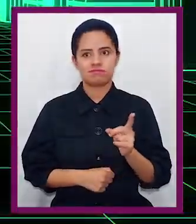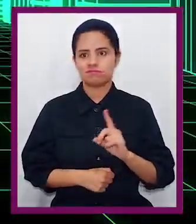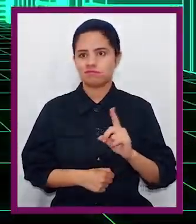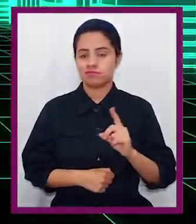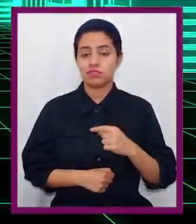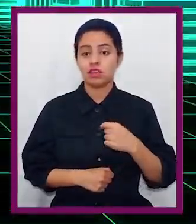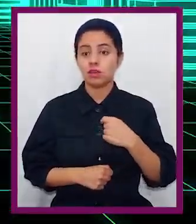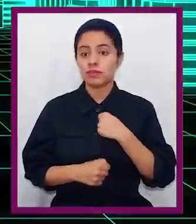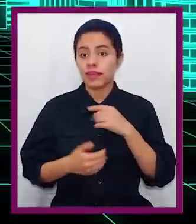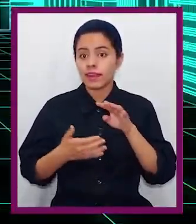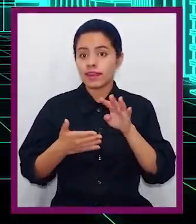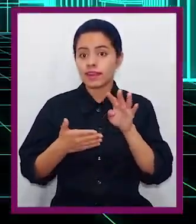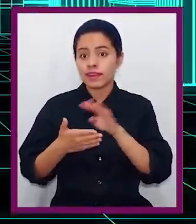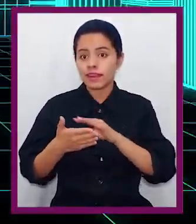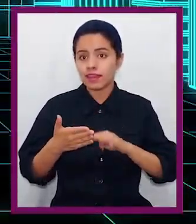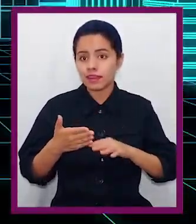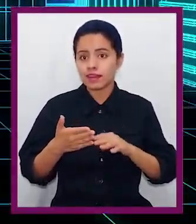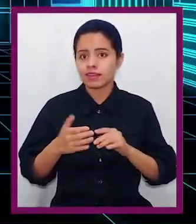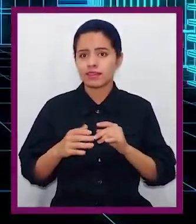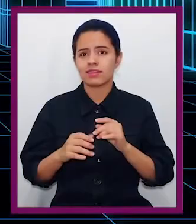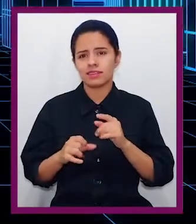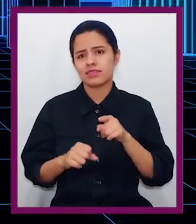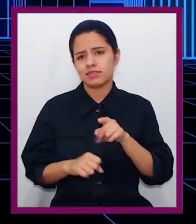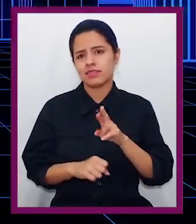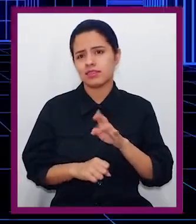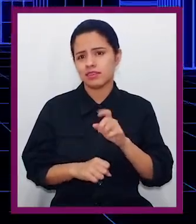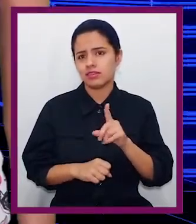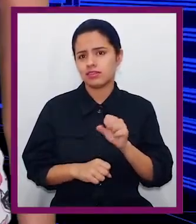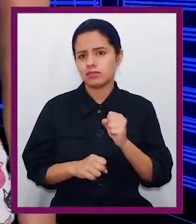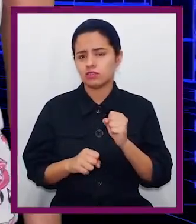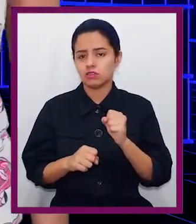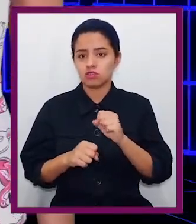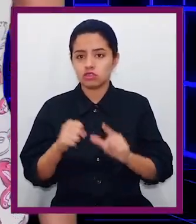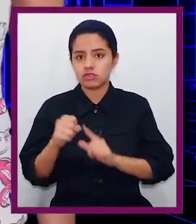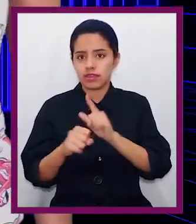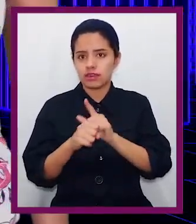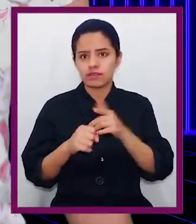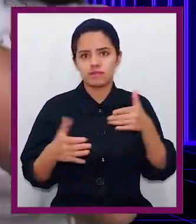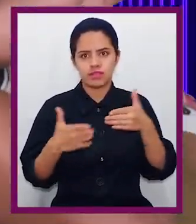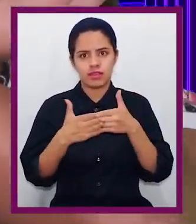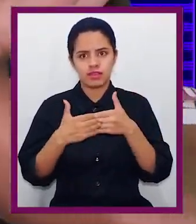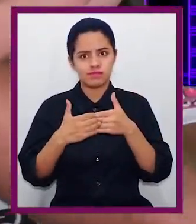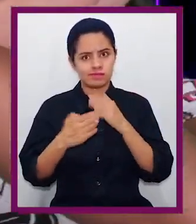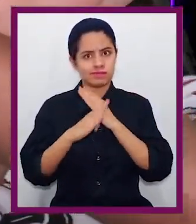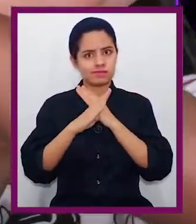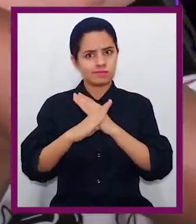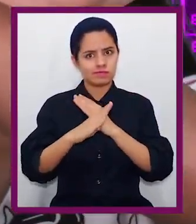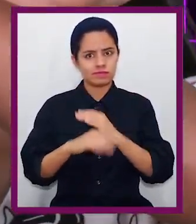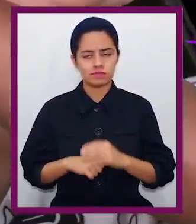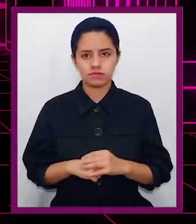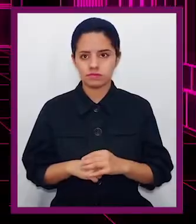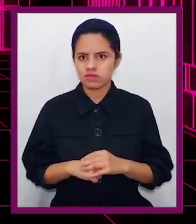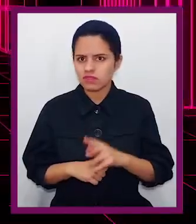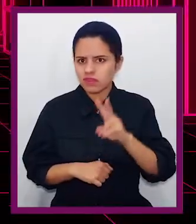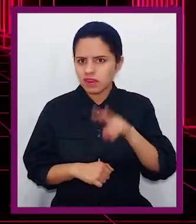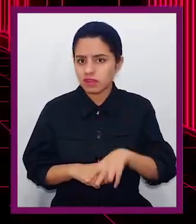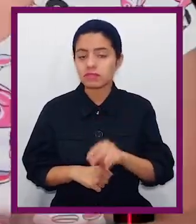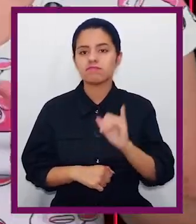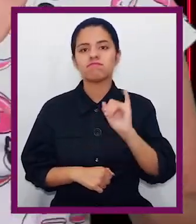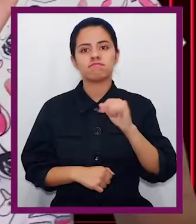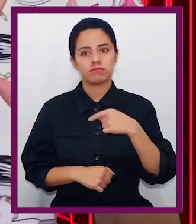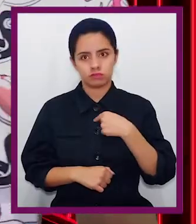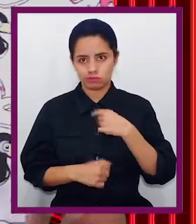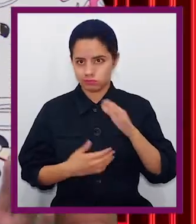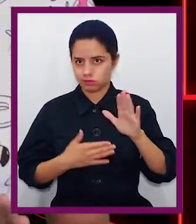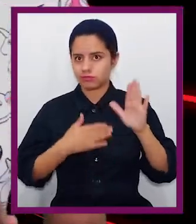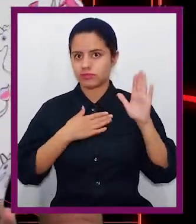bueno, fuera. Estuve leyendo sobre cómo nos censuran en las redes sociales. ¡Ah! ¡No manches! ¿Censura? Sí, te lo juro. Pues